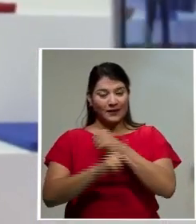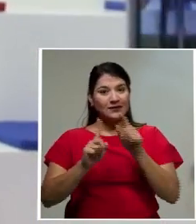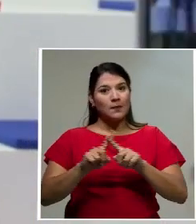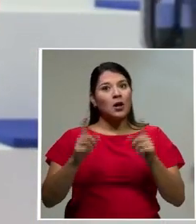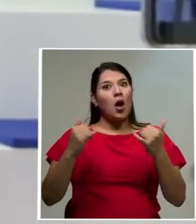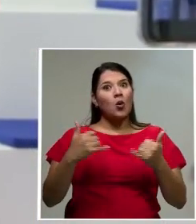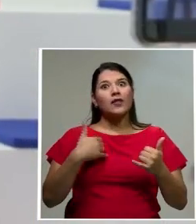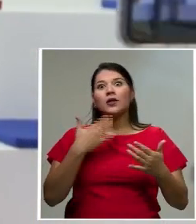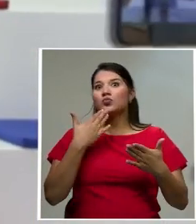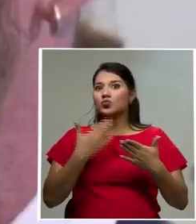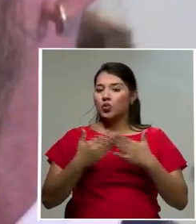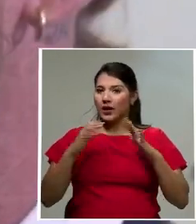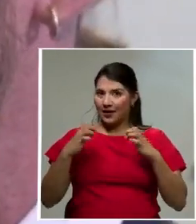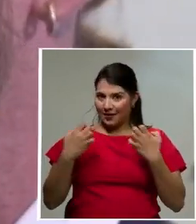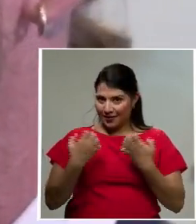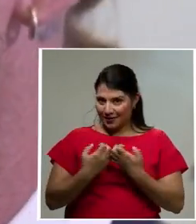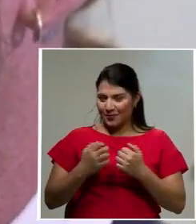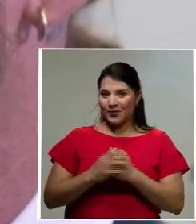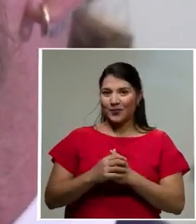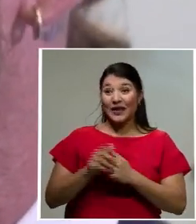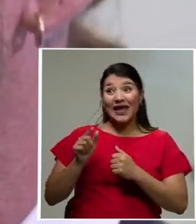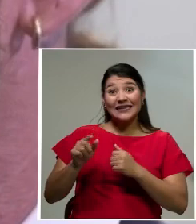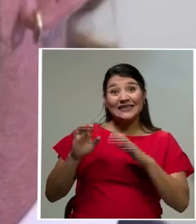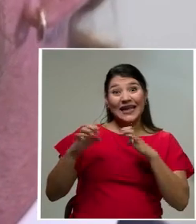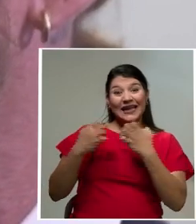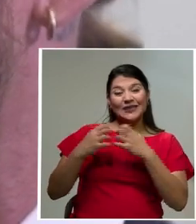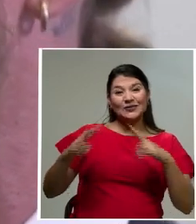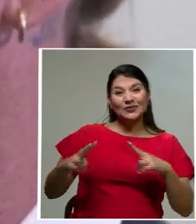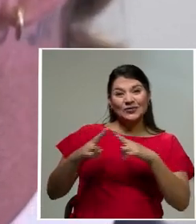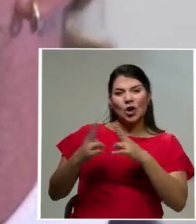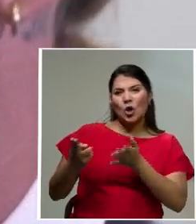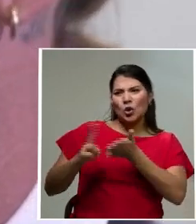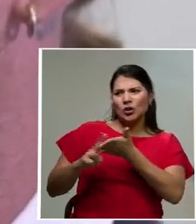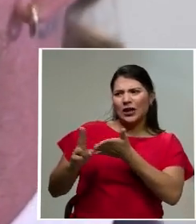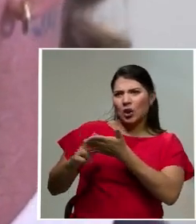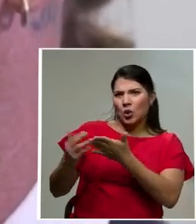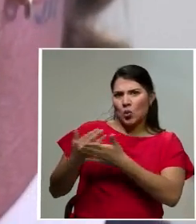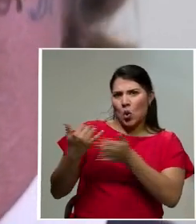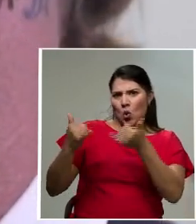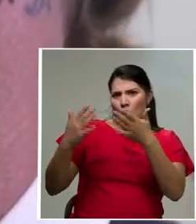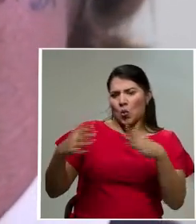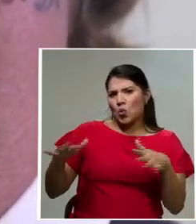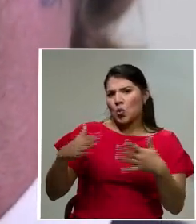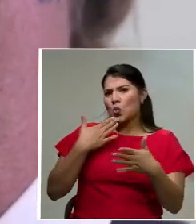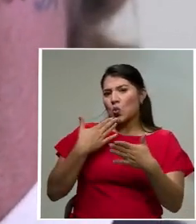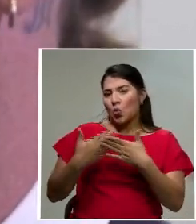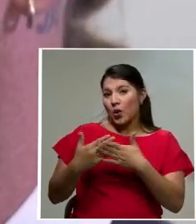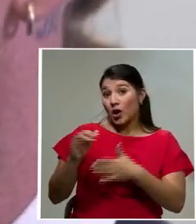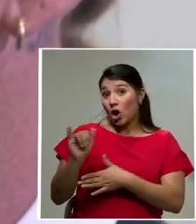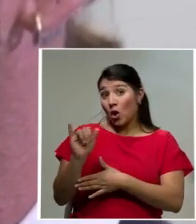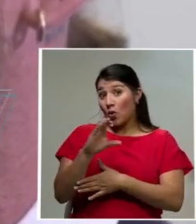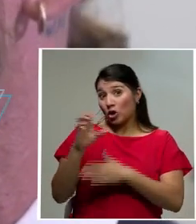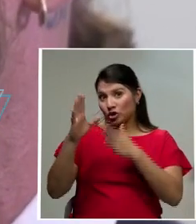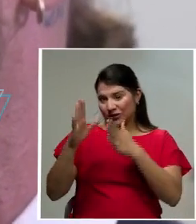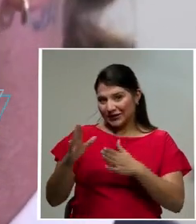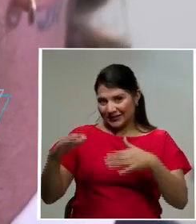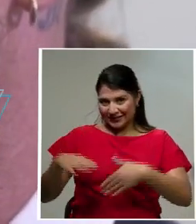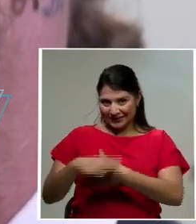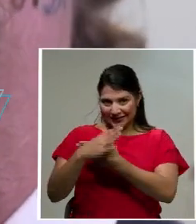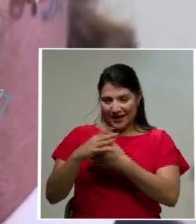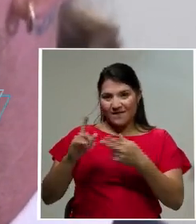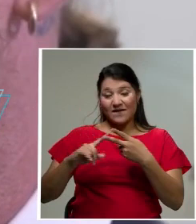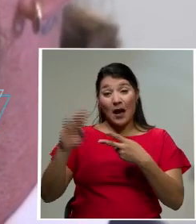altos quilates. El equipo de la capital francesa se reforzó como nunca. A grandes figuras como el costarricense Keylor Navas,